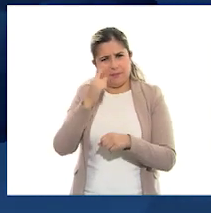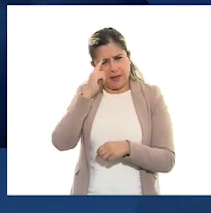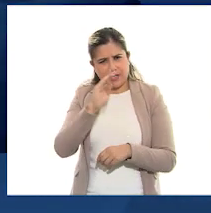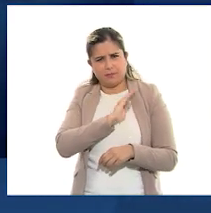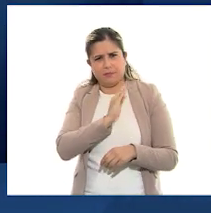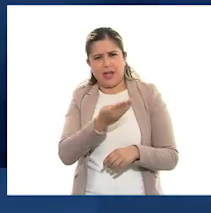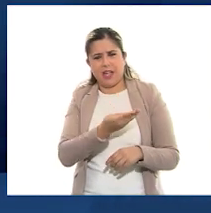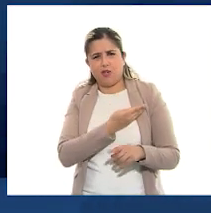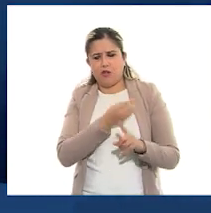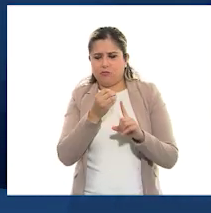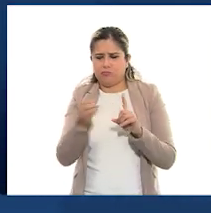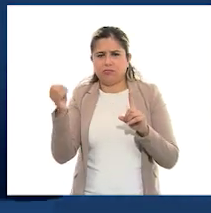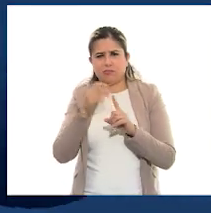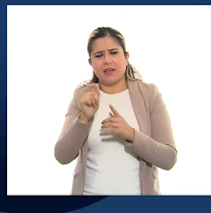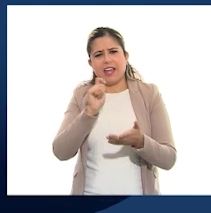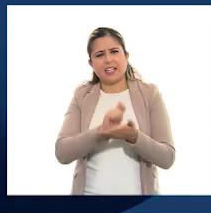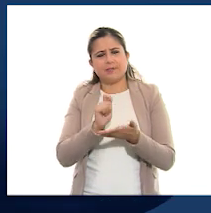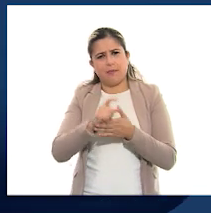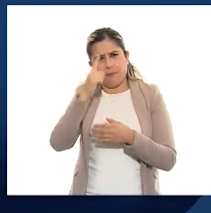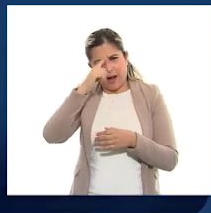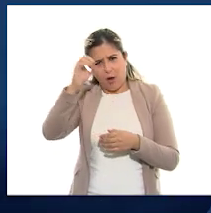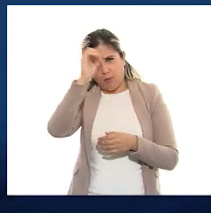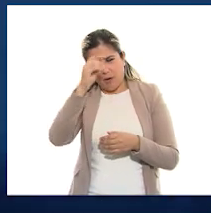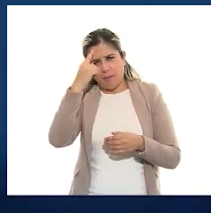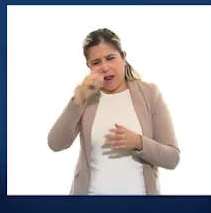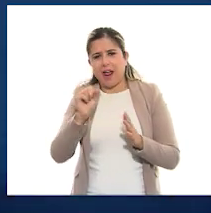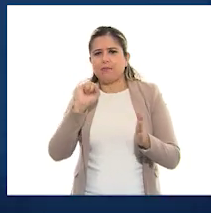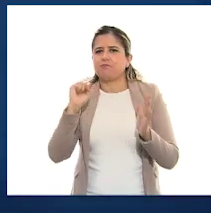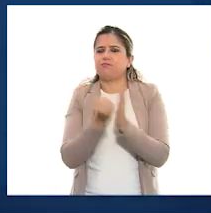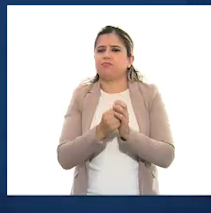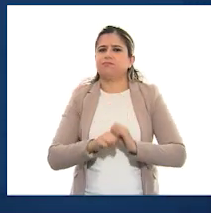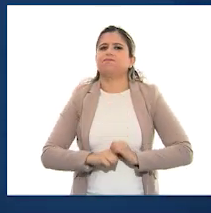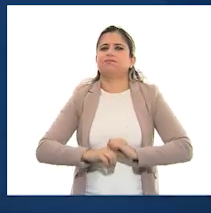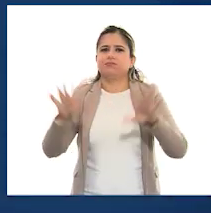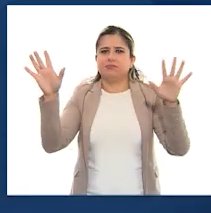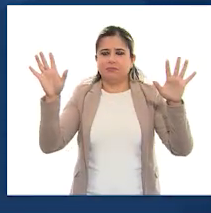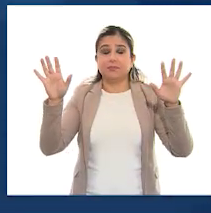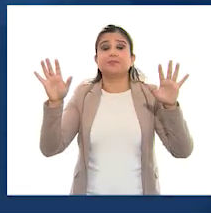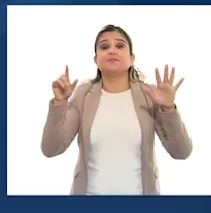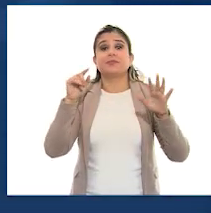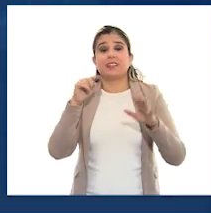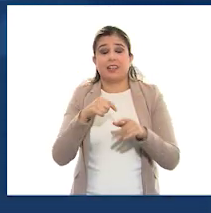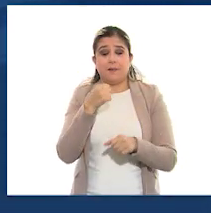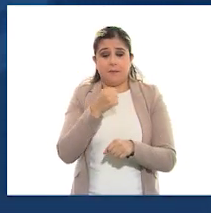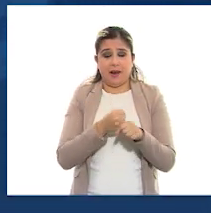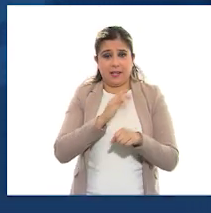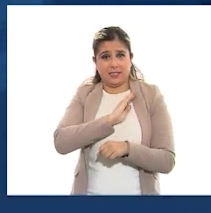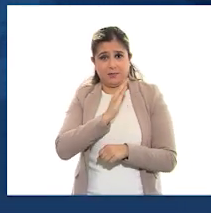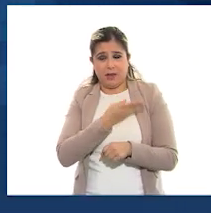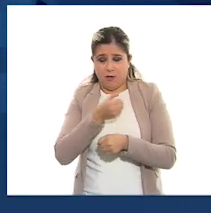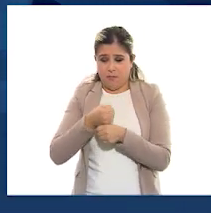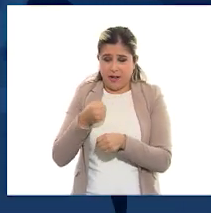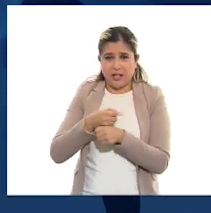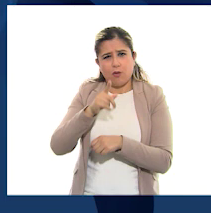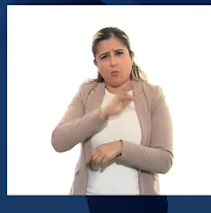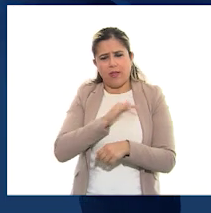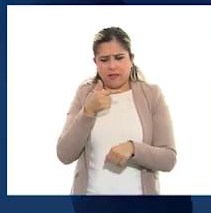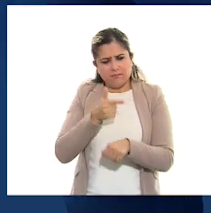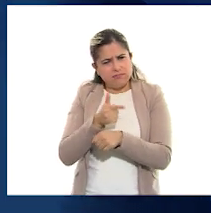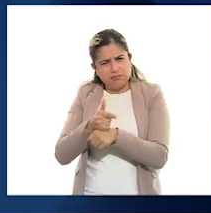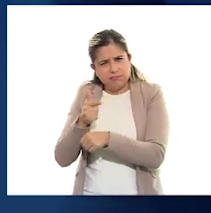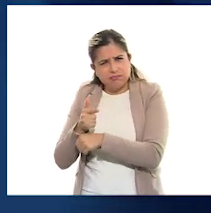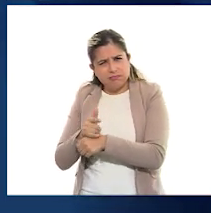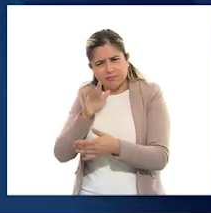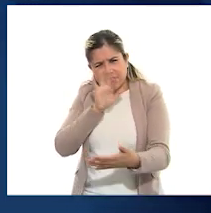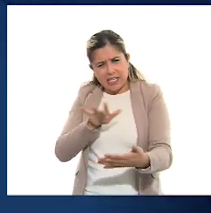9, escribir cartas de opinión para su publicación. Con esta práctica social del lenguaje podrás identificar, mediante